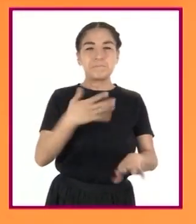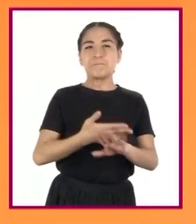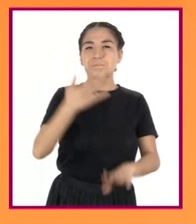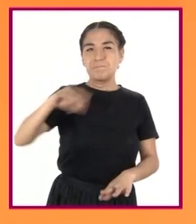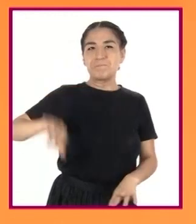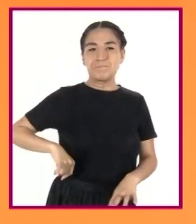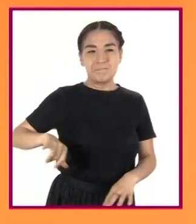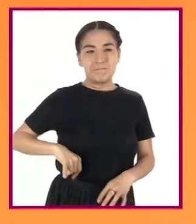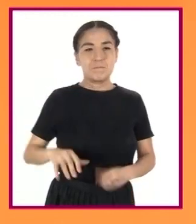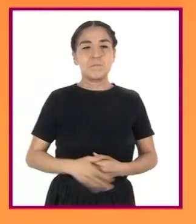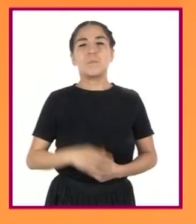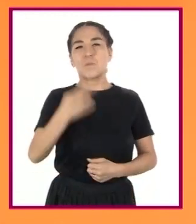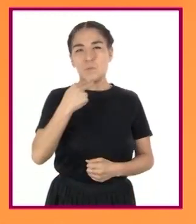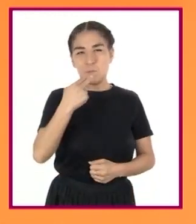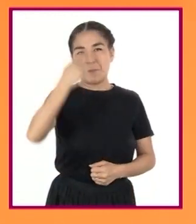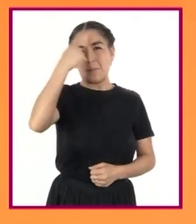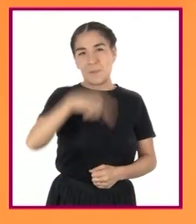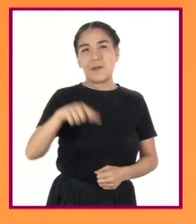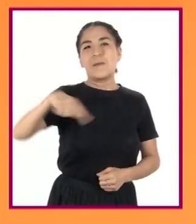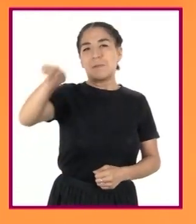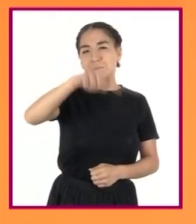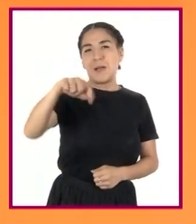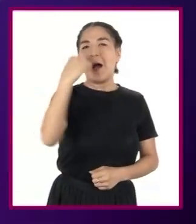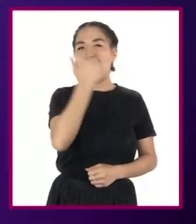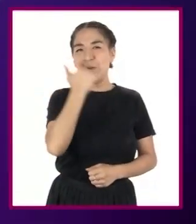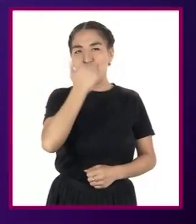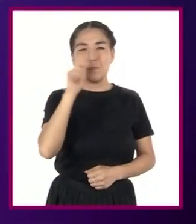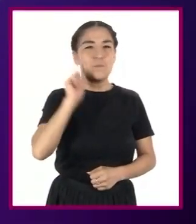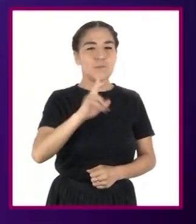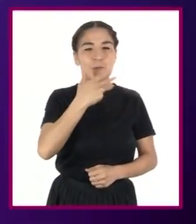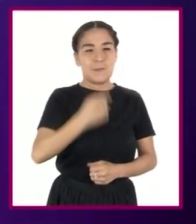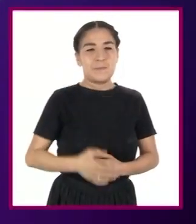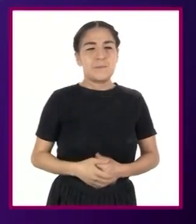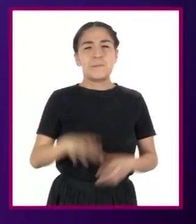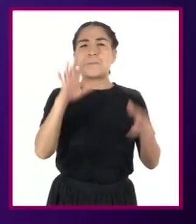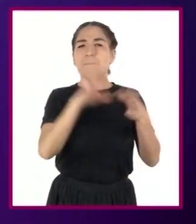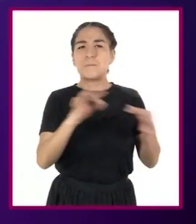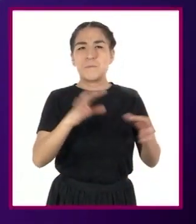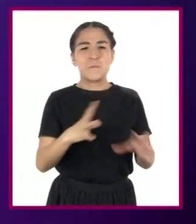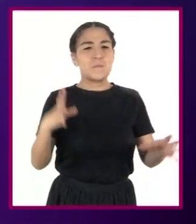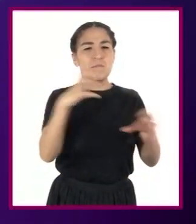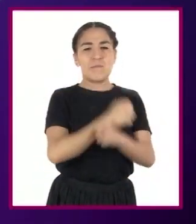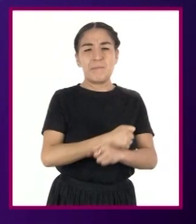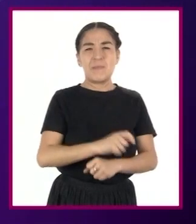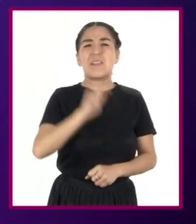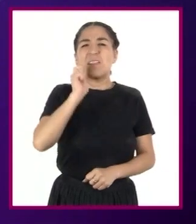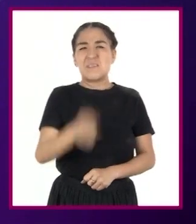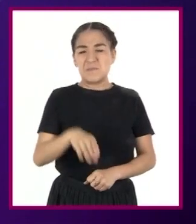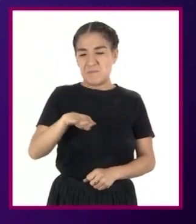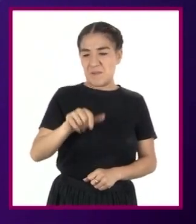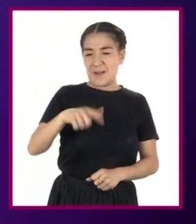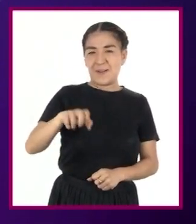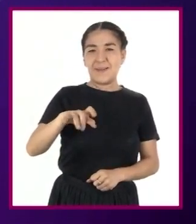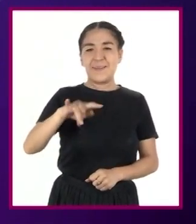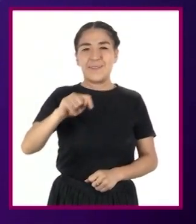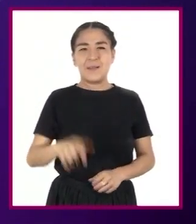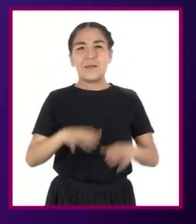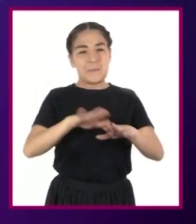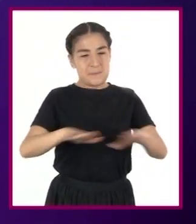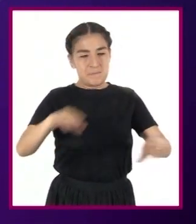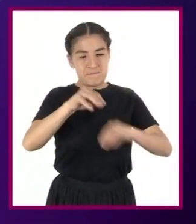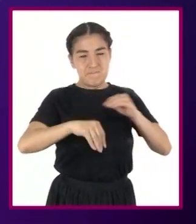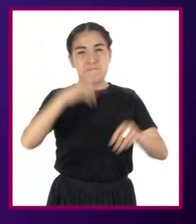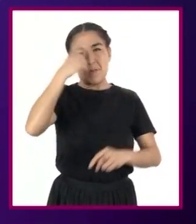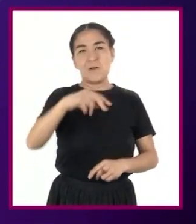interesante y útil para las alumnas y los alumnos. Definiremos qué es una maqueta y su utilidad en